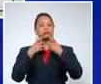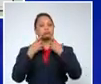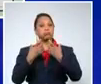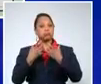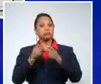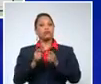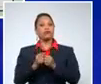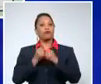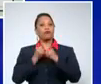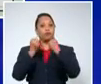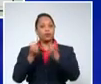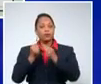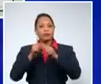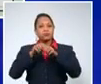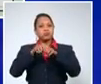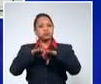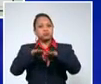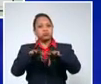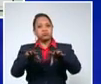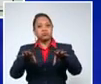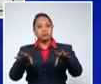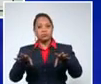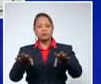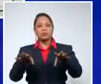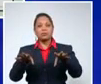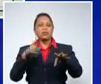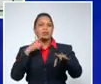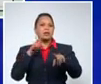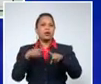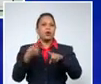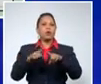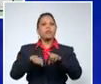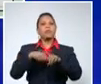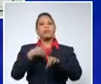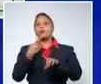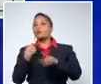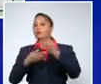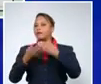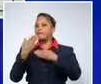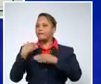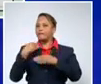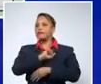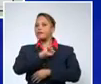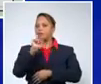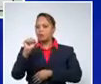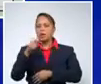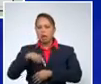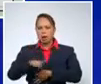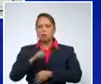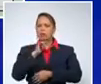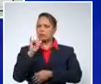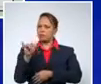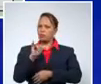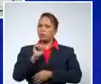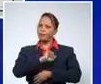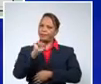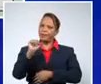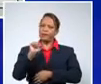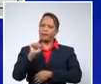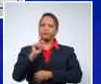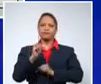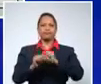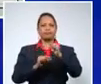alta transmisión que, como lo ha logrado otras veces, lo va a lograr en esta ocasión.